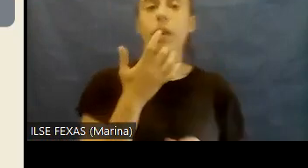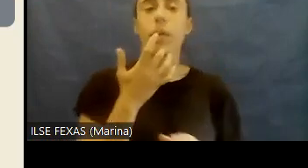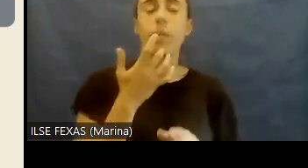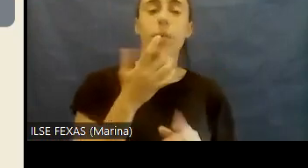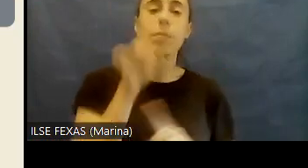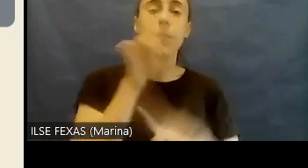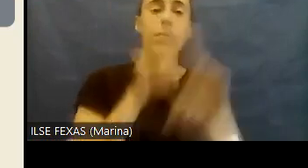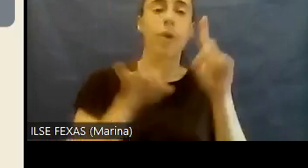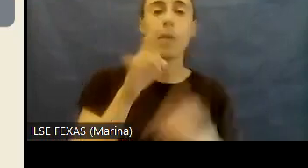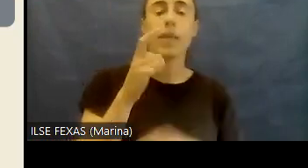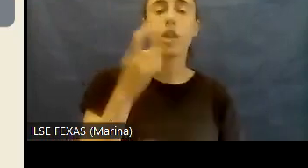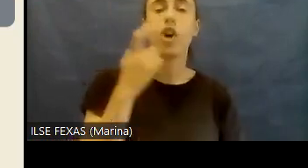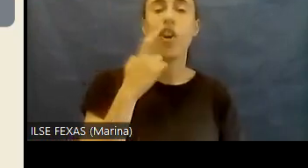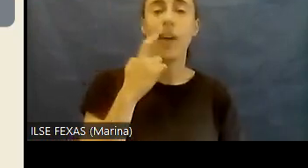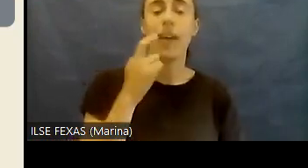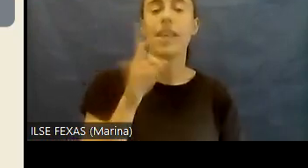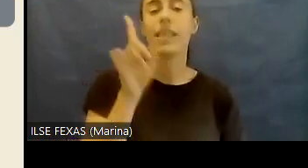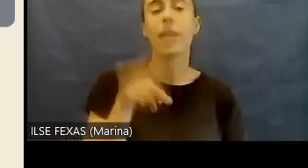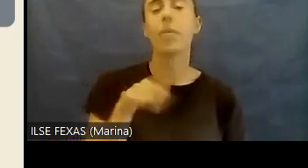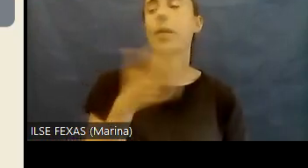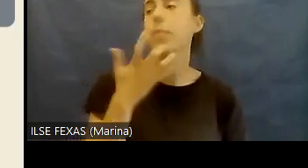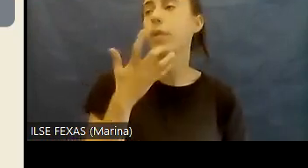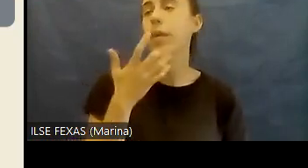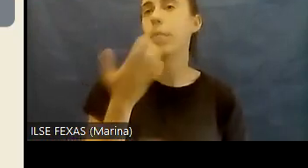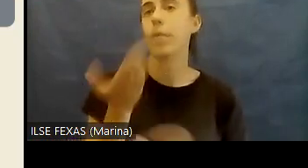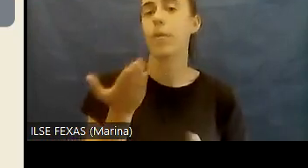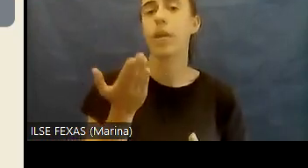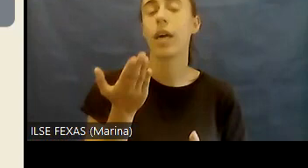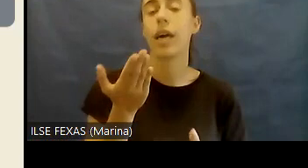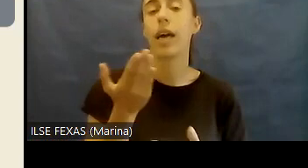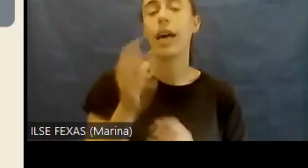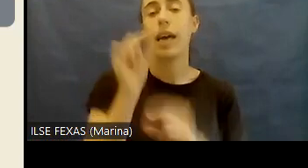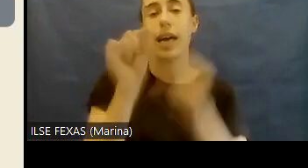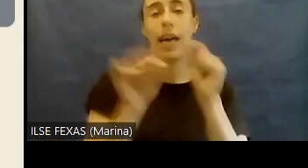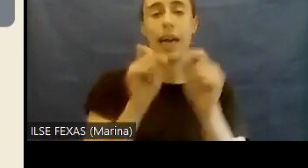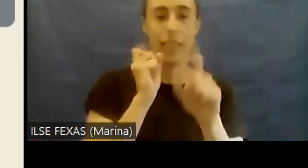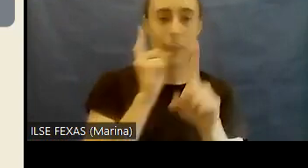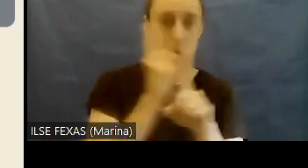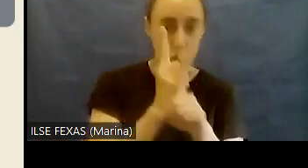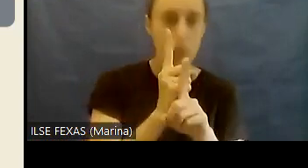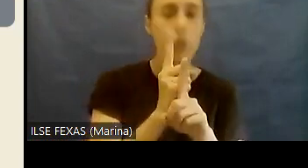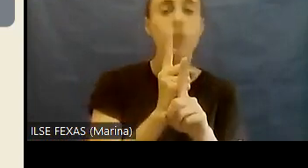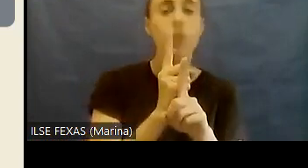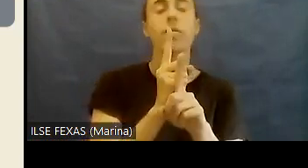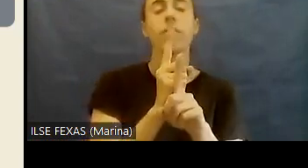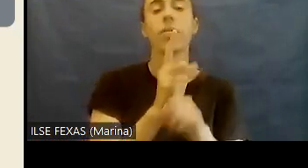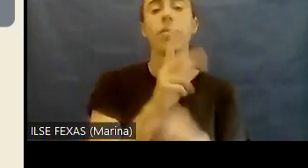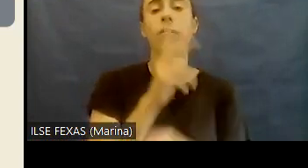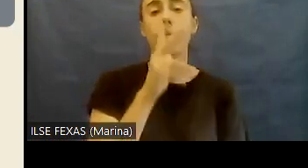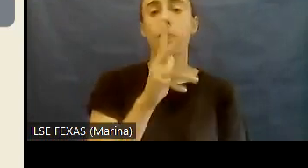orales, pero también nos puede venir bien como antibiótico, como capacidad antibiótica que tiene, gracias a la CEMA